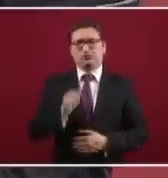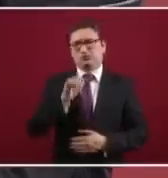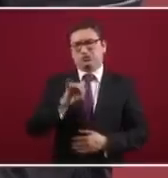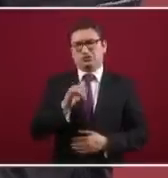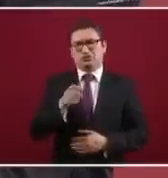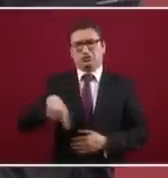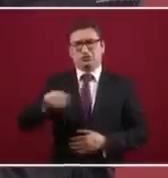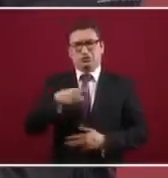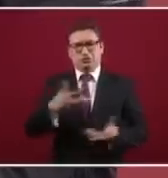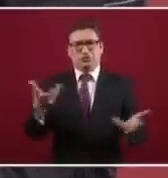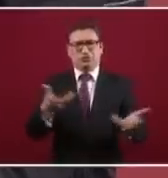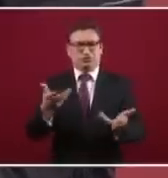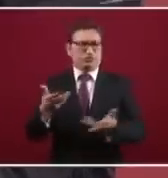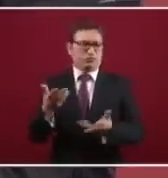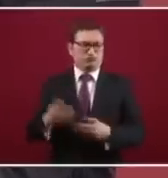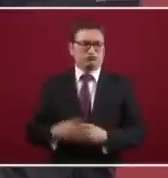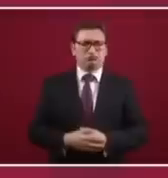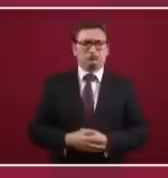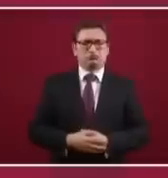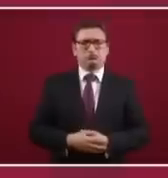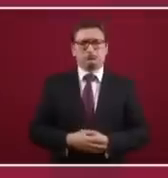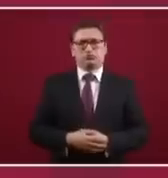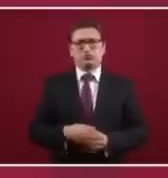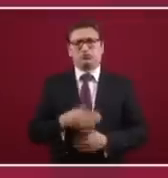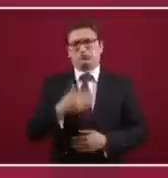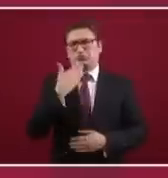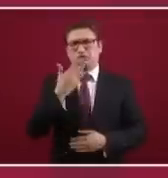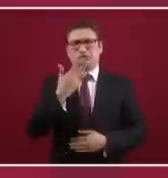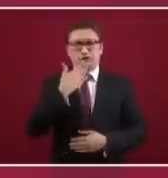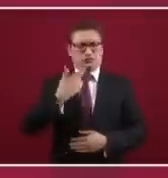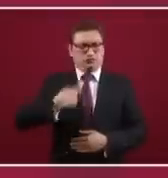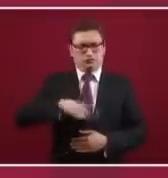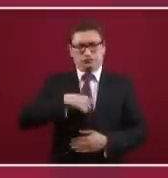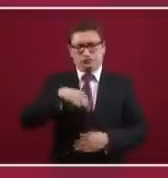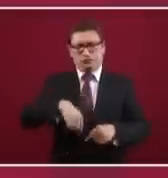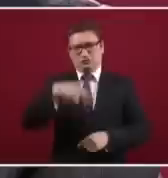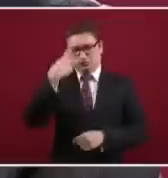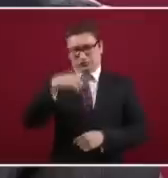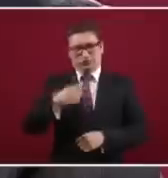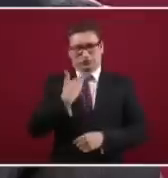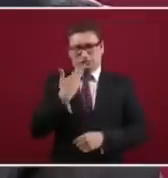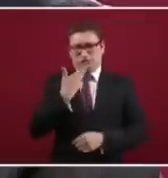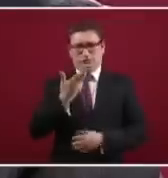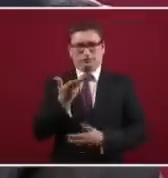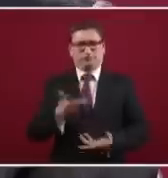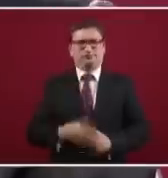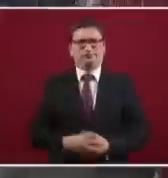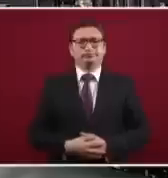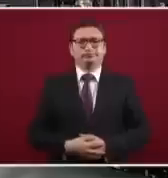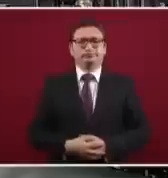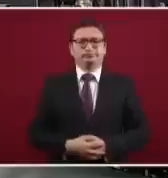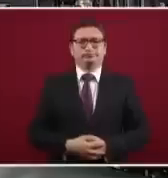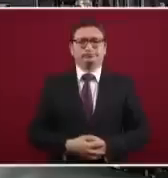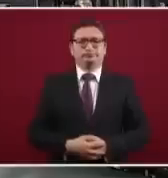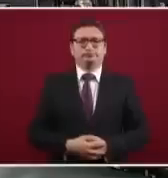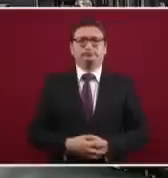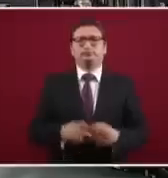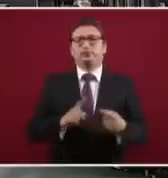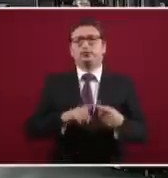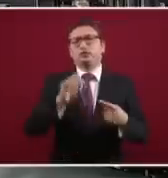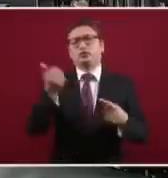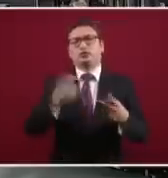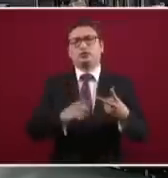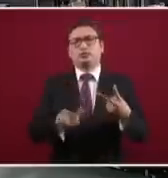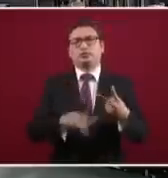actuaron acorde con nuestra política exterior. Y la segunda